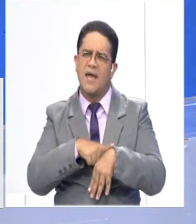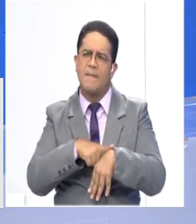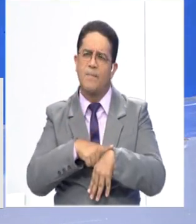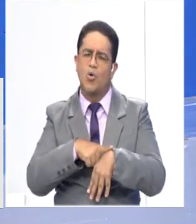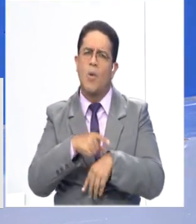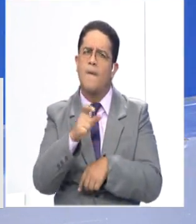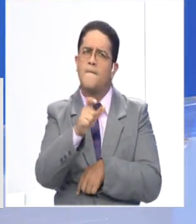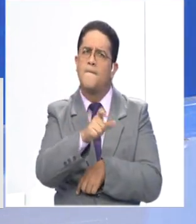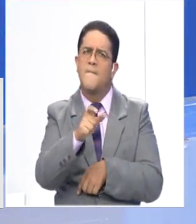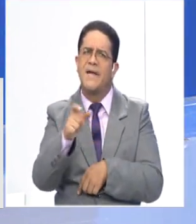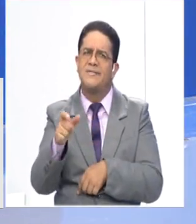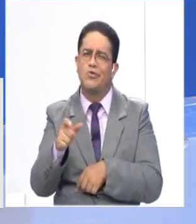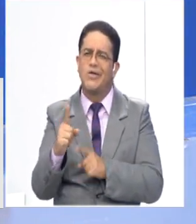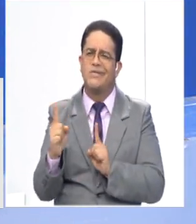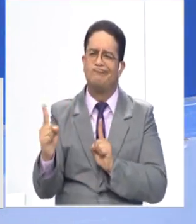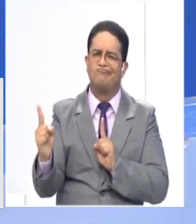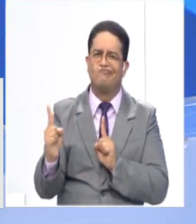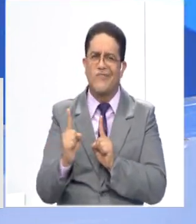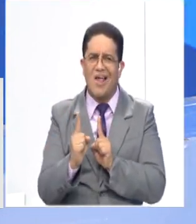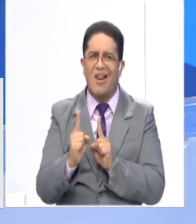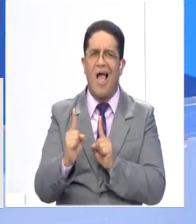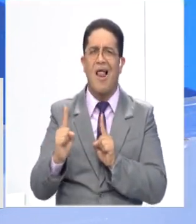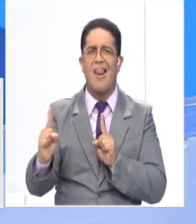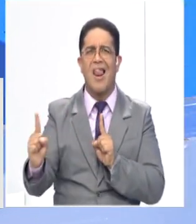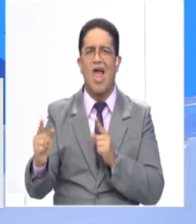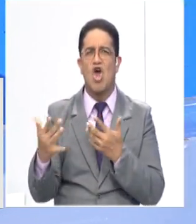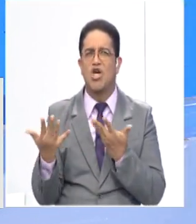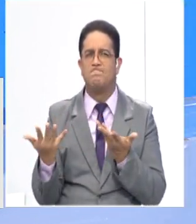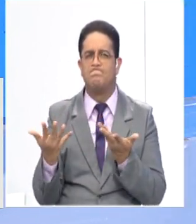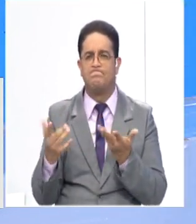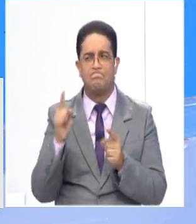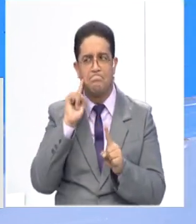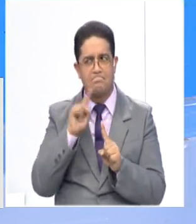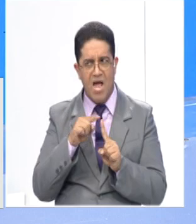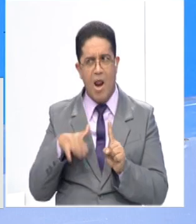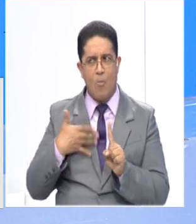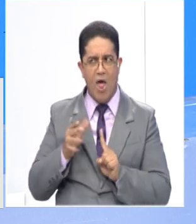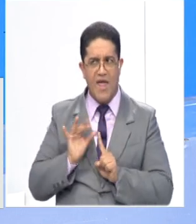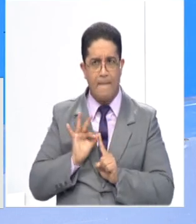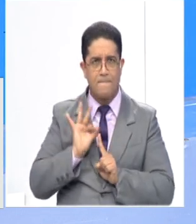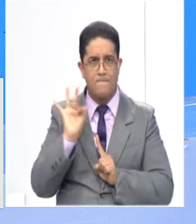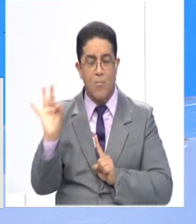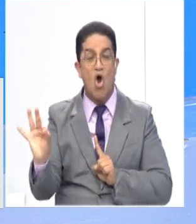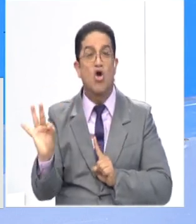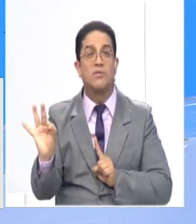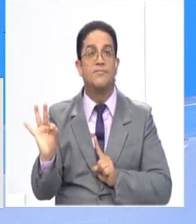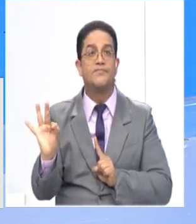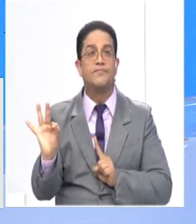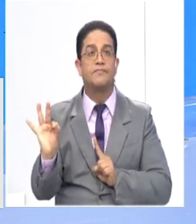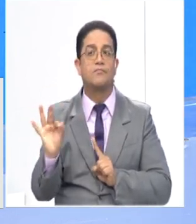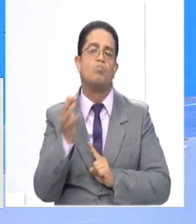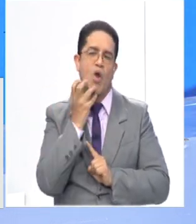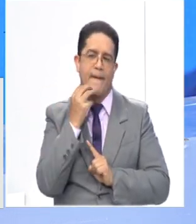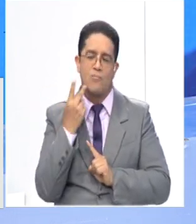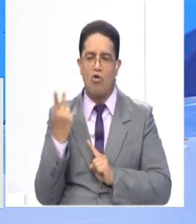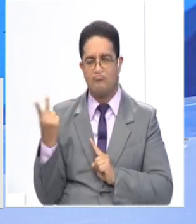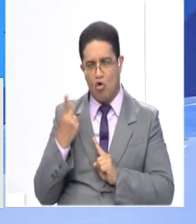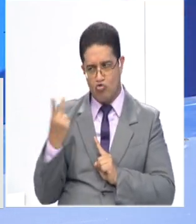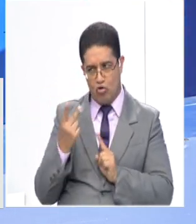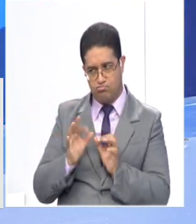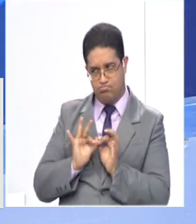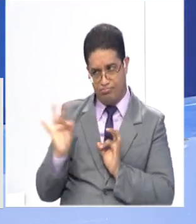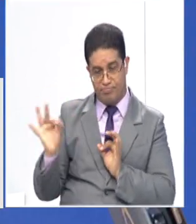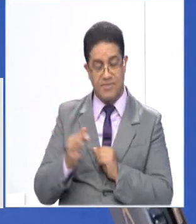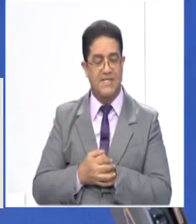persona? ¿Qué tan cerca o qué tan lejos está una persona para poderte contagiar? Por ejemplo, a la distancia que estamos nosotros. Bueno, esta